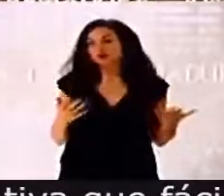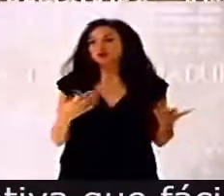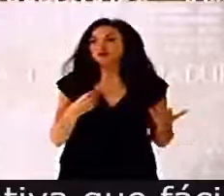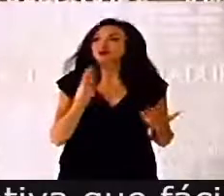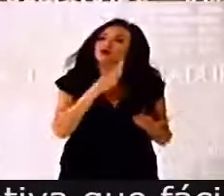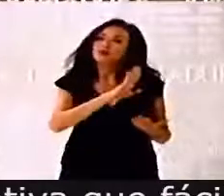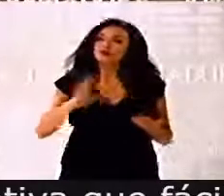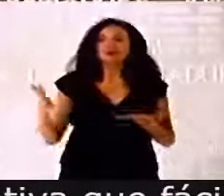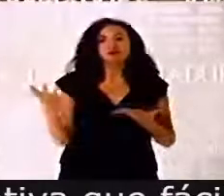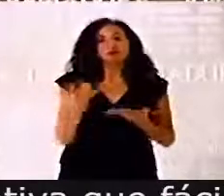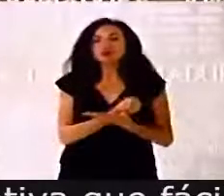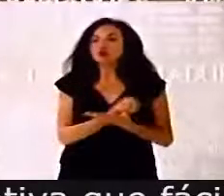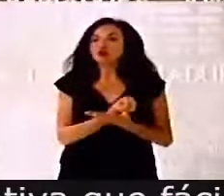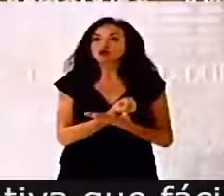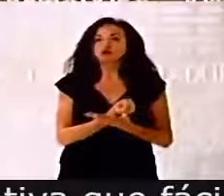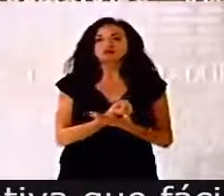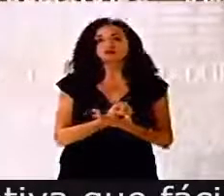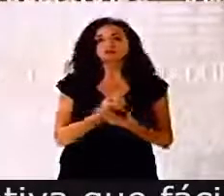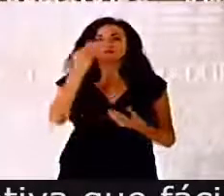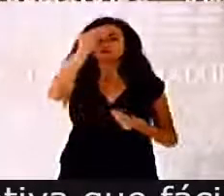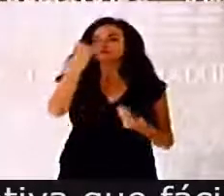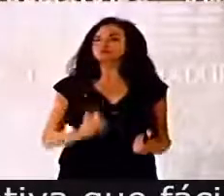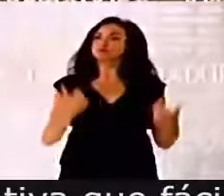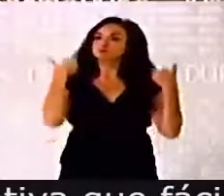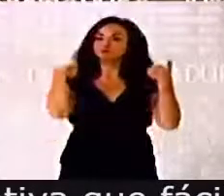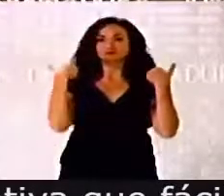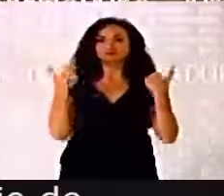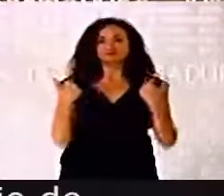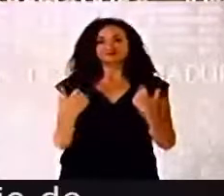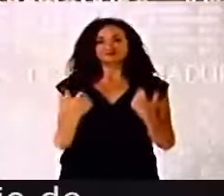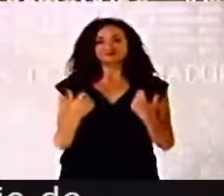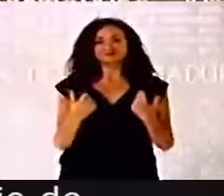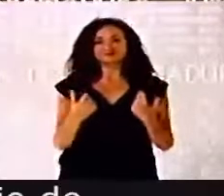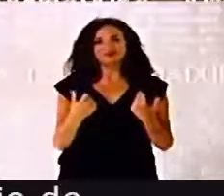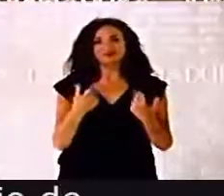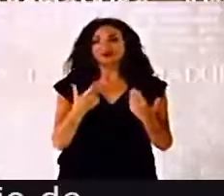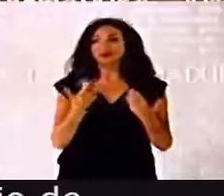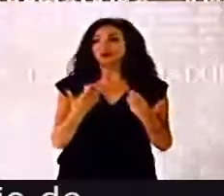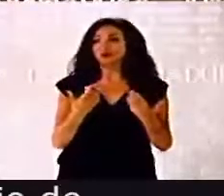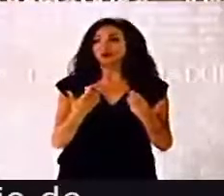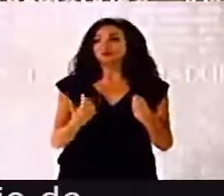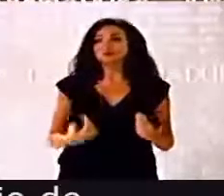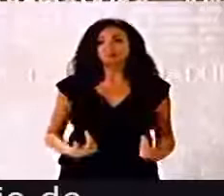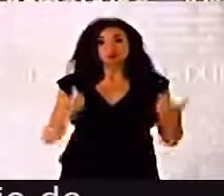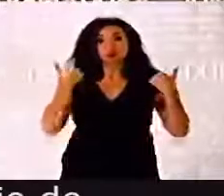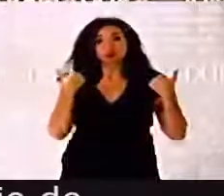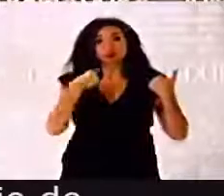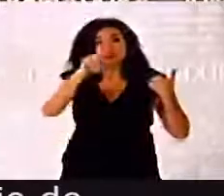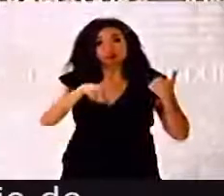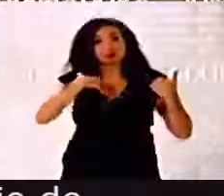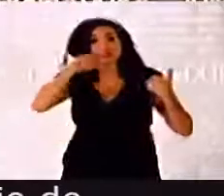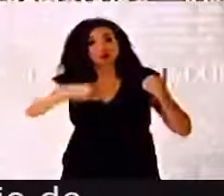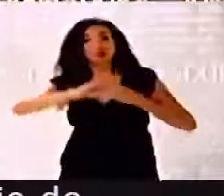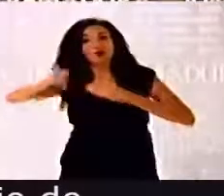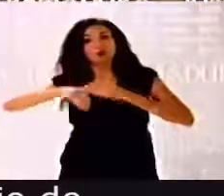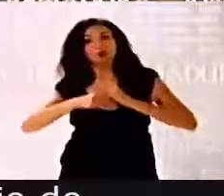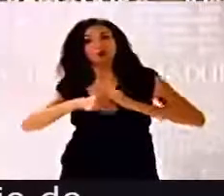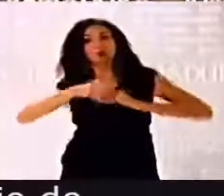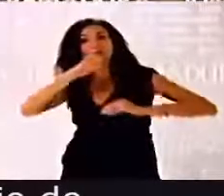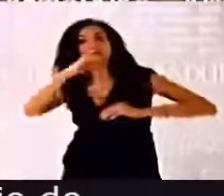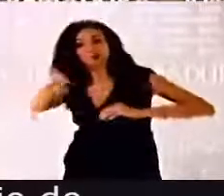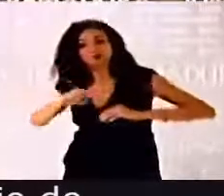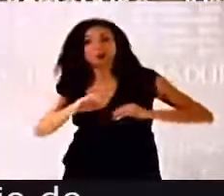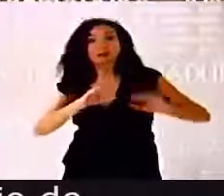un ejercicio de responsabilidad. Y el ejercicio de responsabilidad no está reñido con la protesta, pero el no